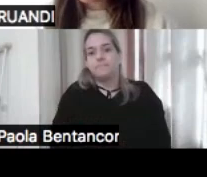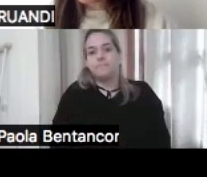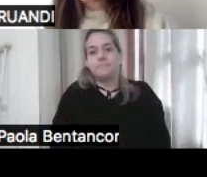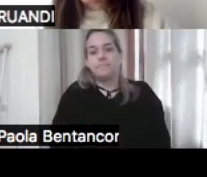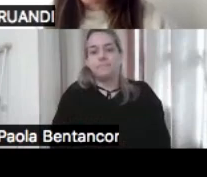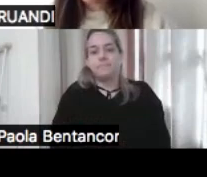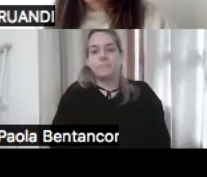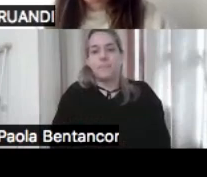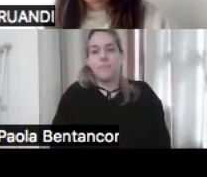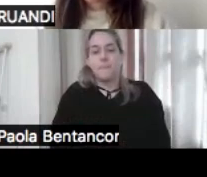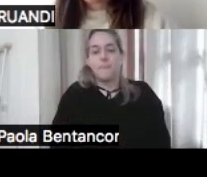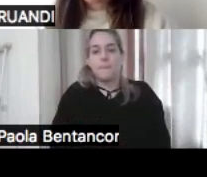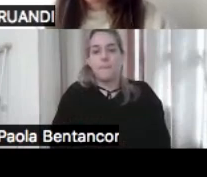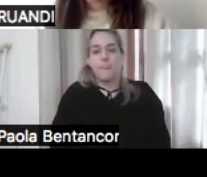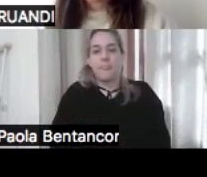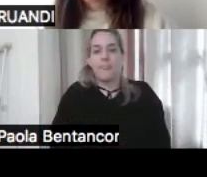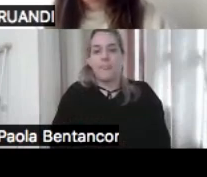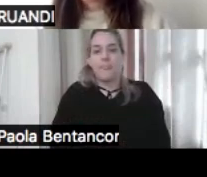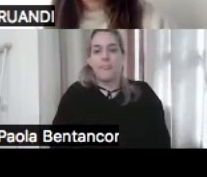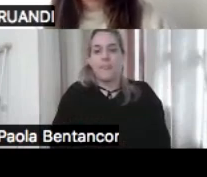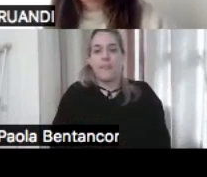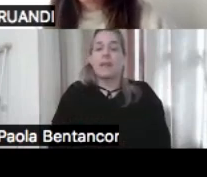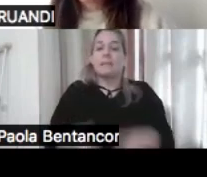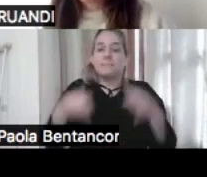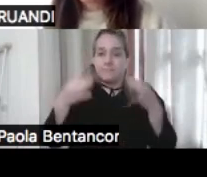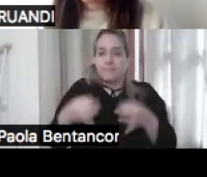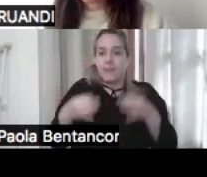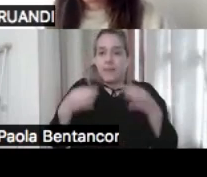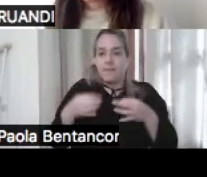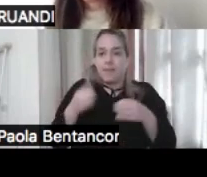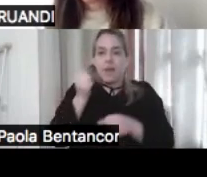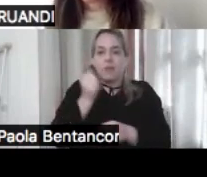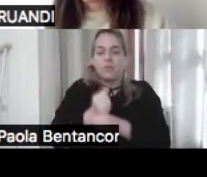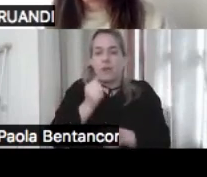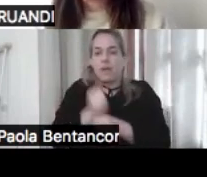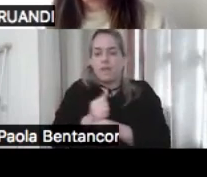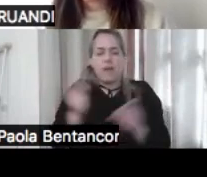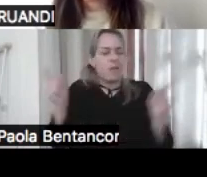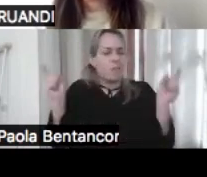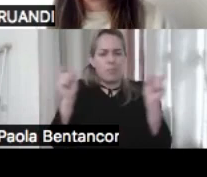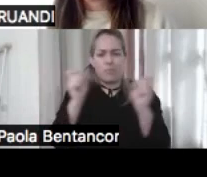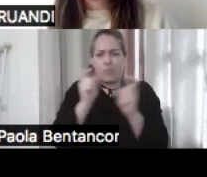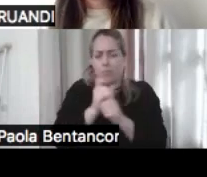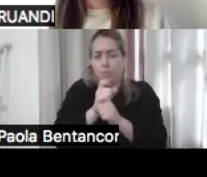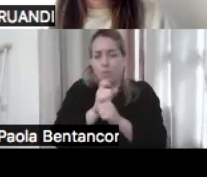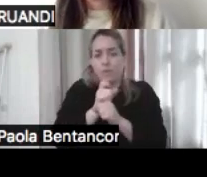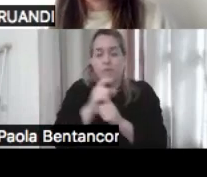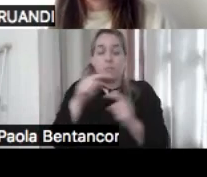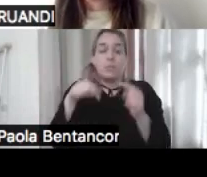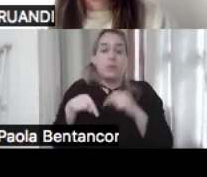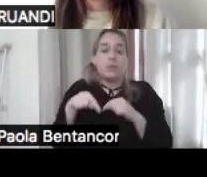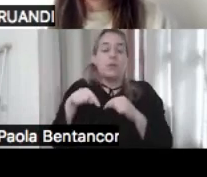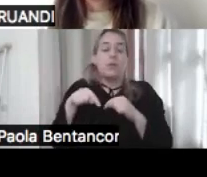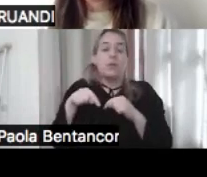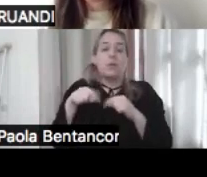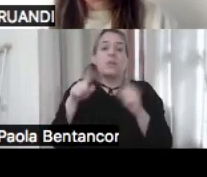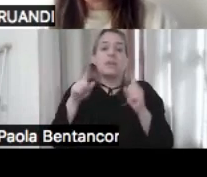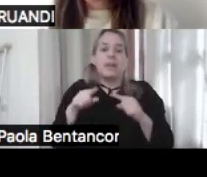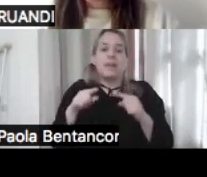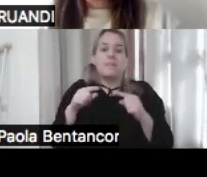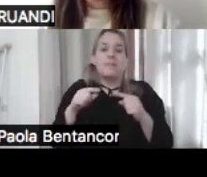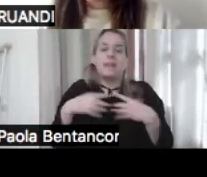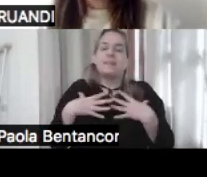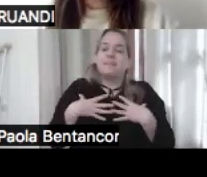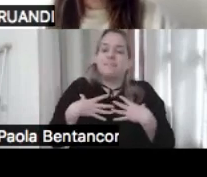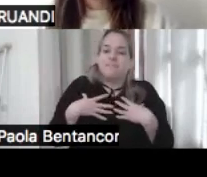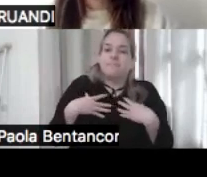Bueno, sí, la verdad que es un trabajo, me imagino, difícil, pero también lo imagino súper gratificante para